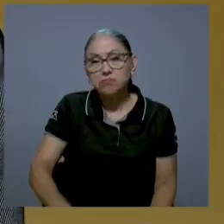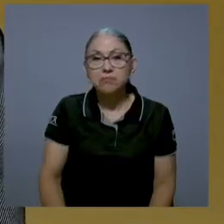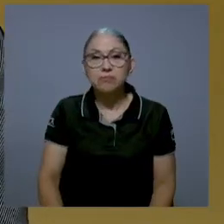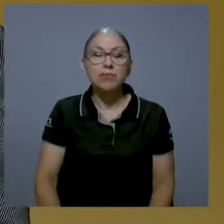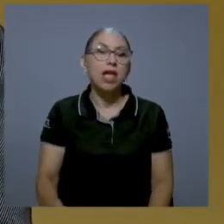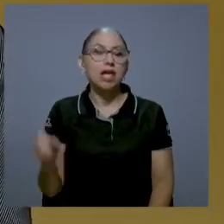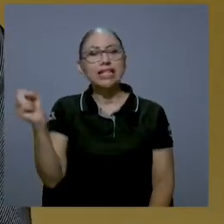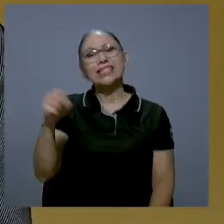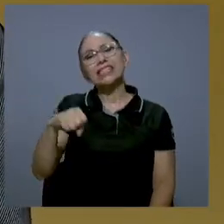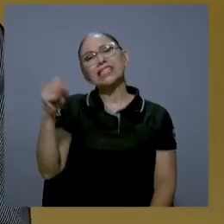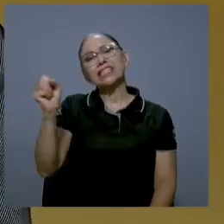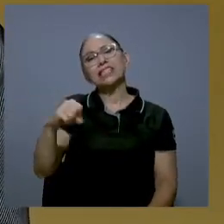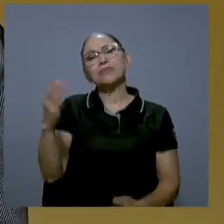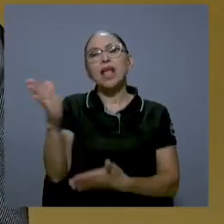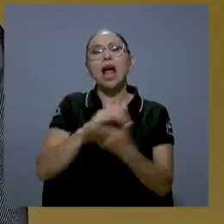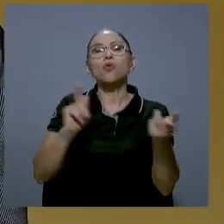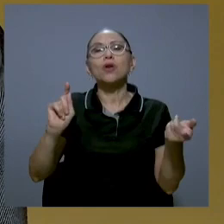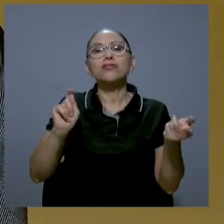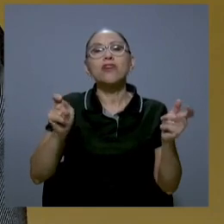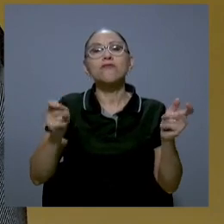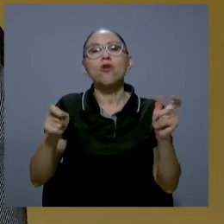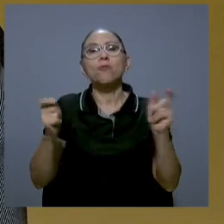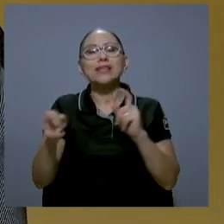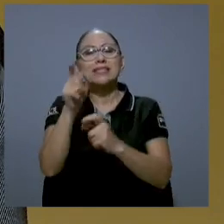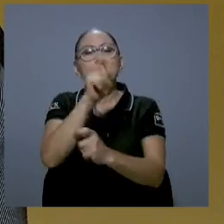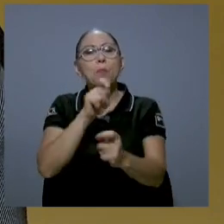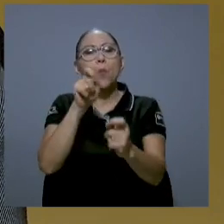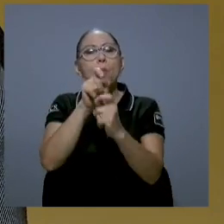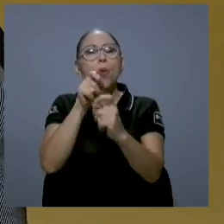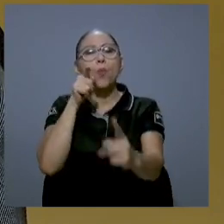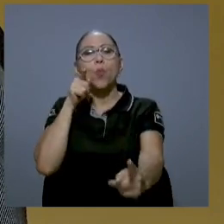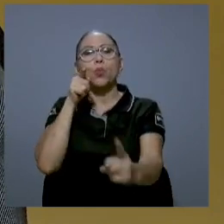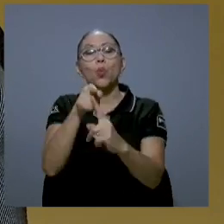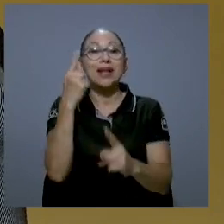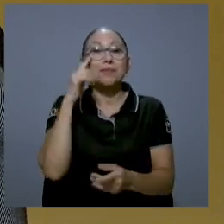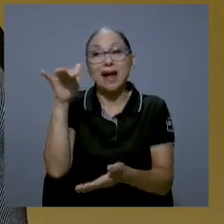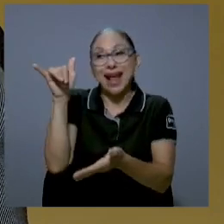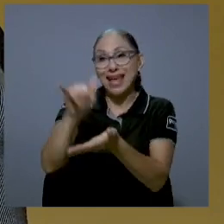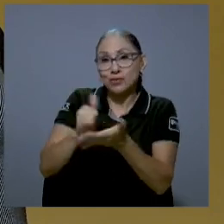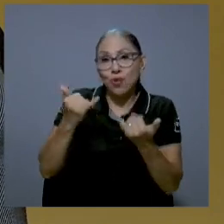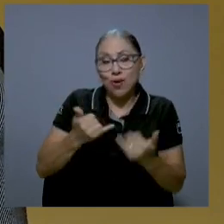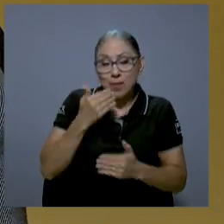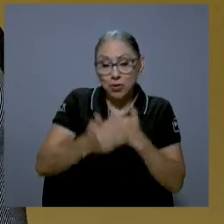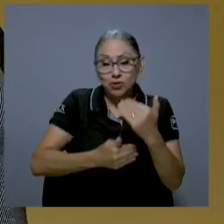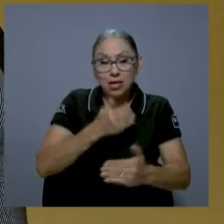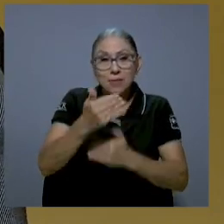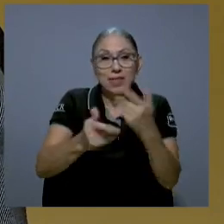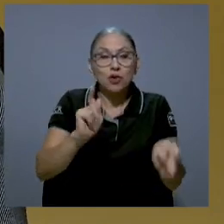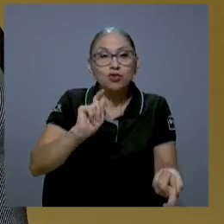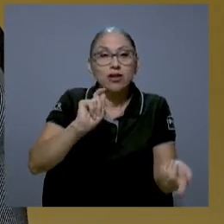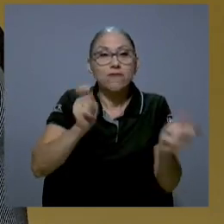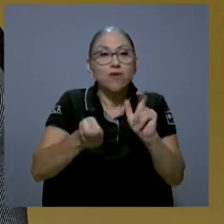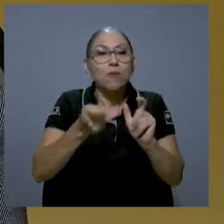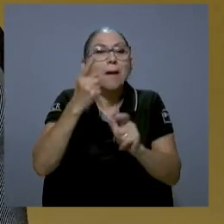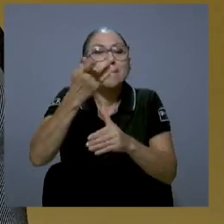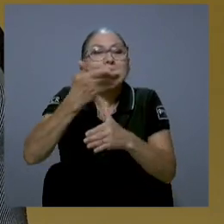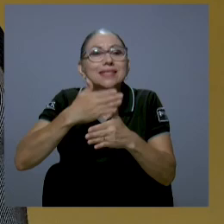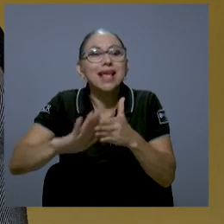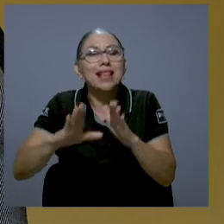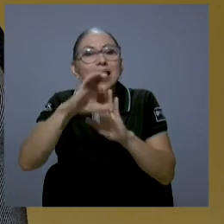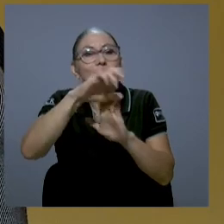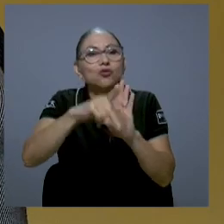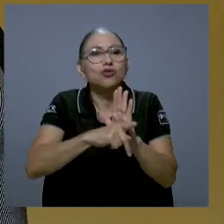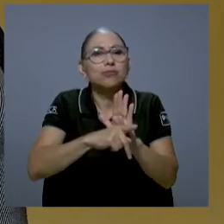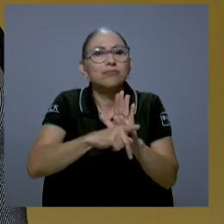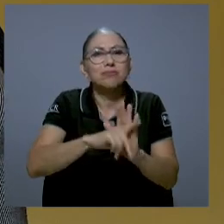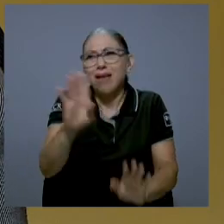hay algunas reformas muy puntuales que habría que hacer y para eso está el procedimiento de la reforma parcial de la Constitución. No hay que convocar